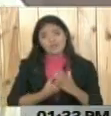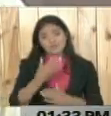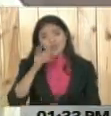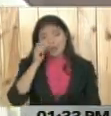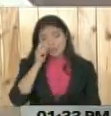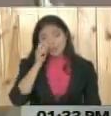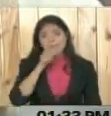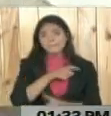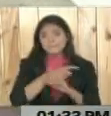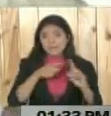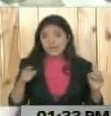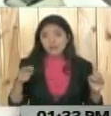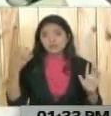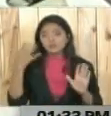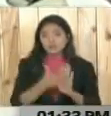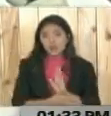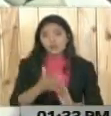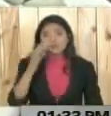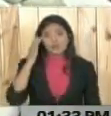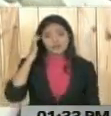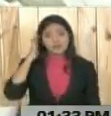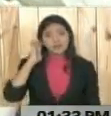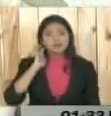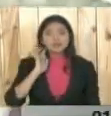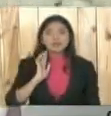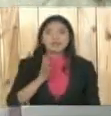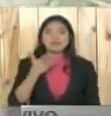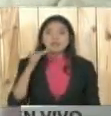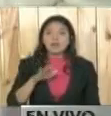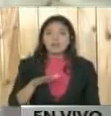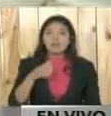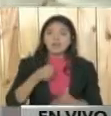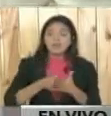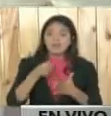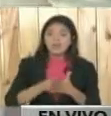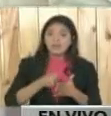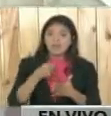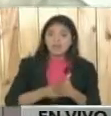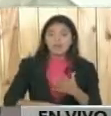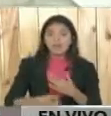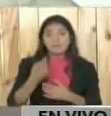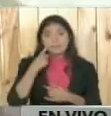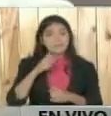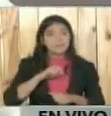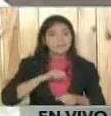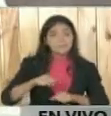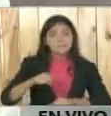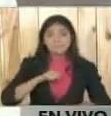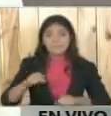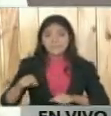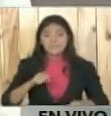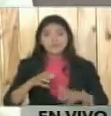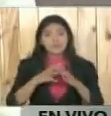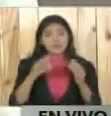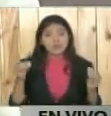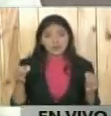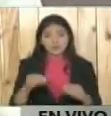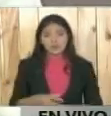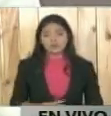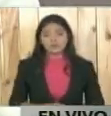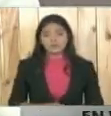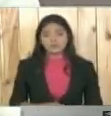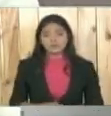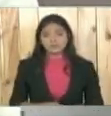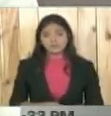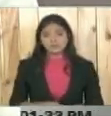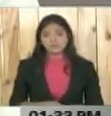Cayacán vencedor de la muerte, así dice la canción que le dedicó Carlos